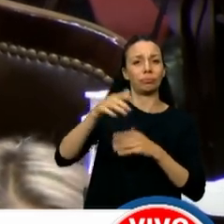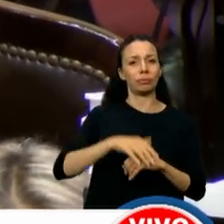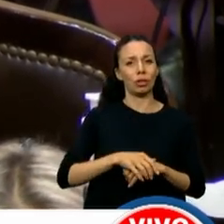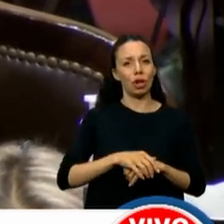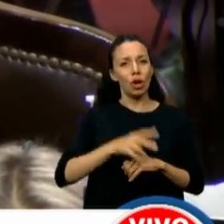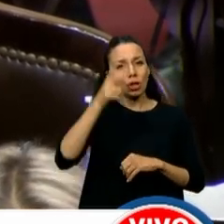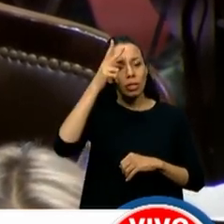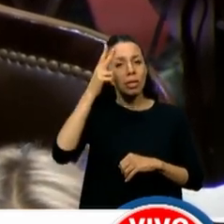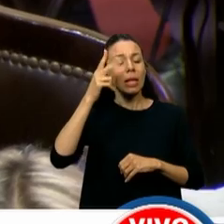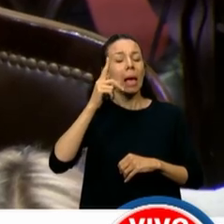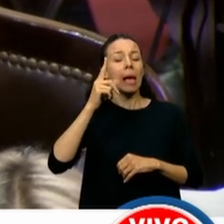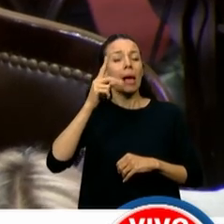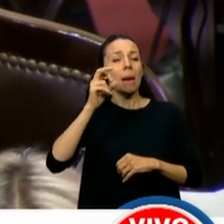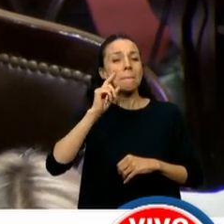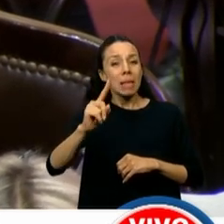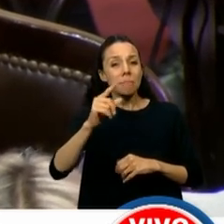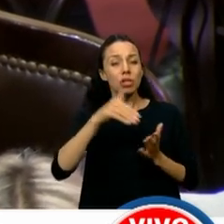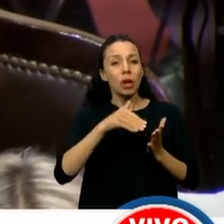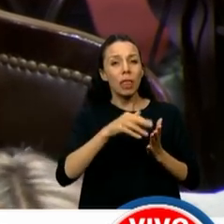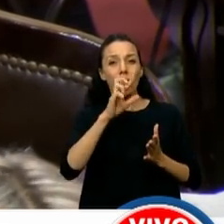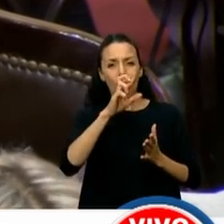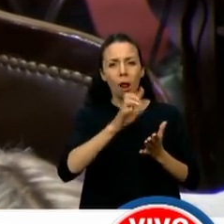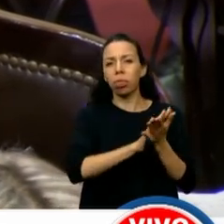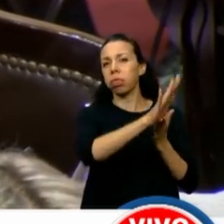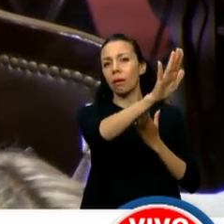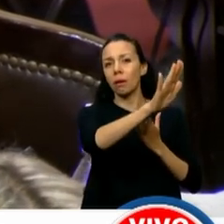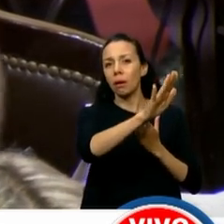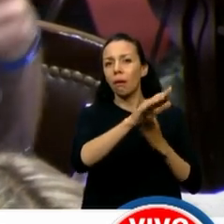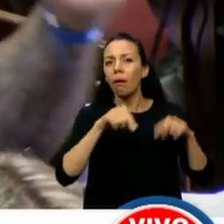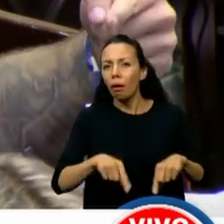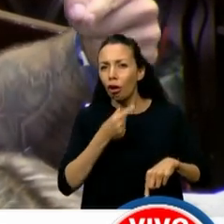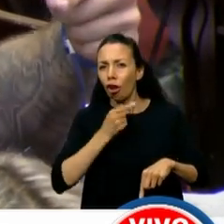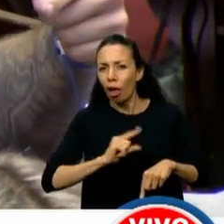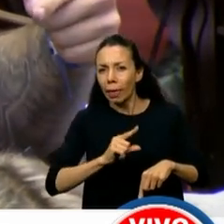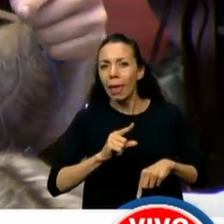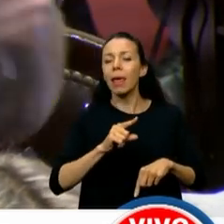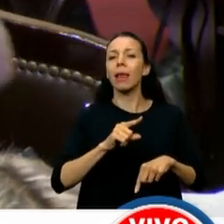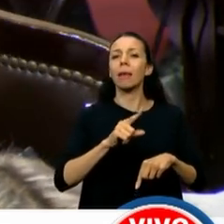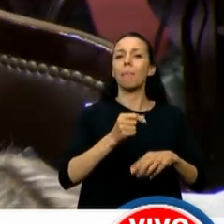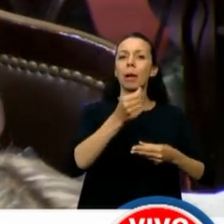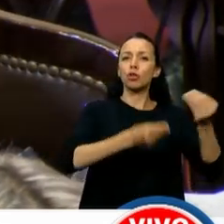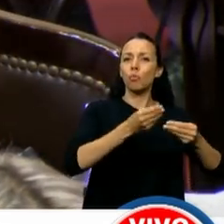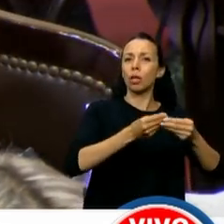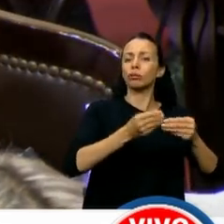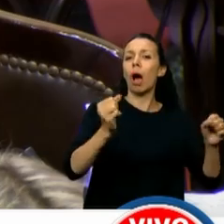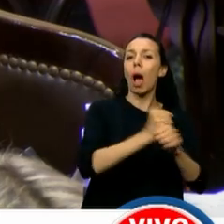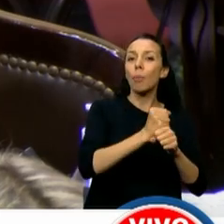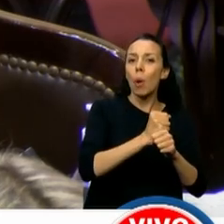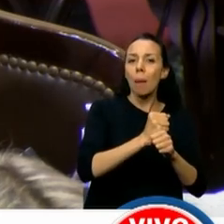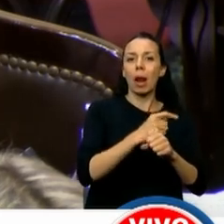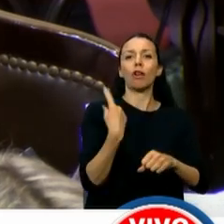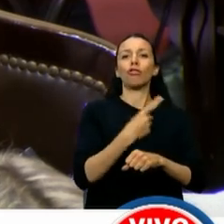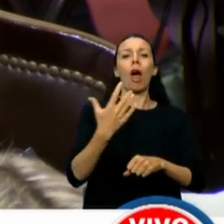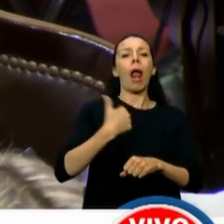de dólares fugaron y bueno quieren votar un presupuesto para que nosotros recibimos la argentina que eso destruyeron